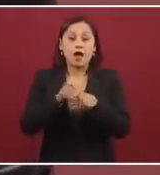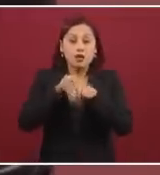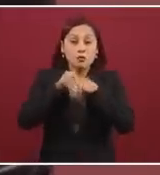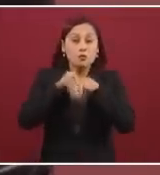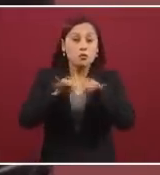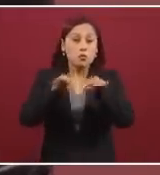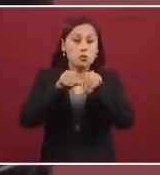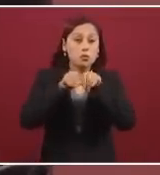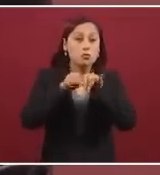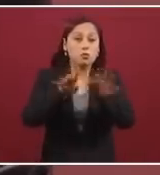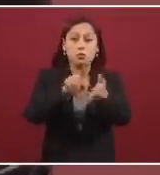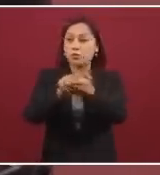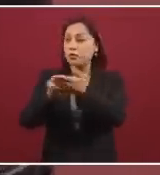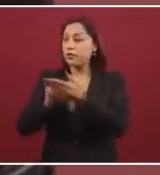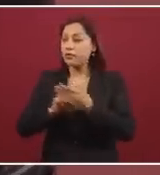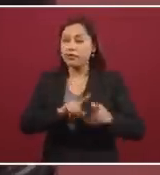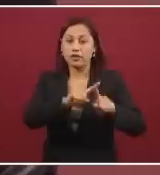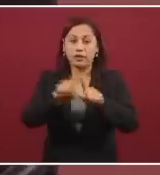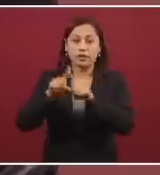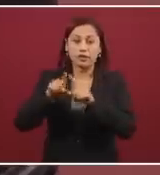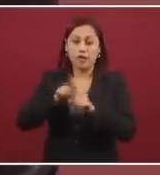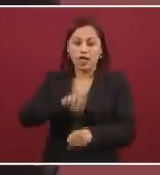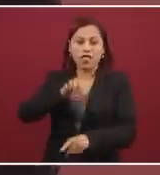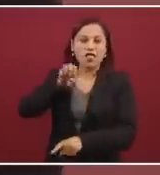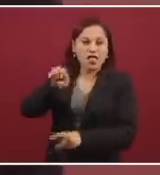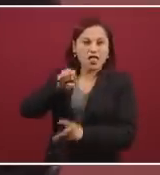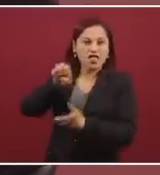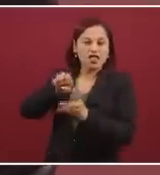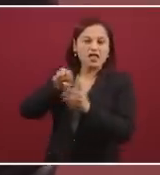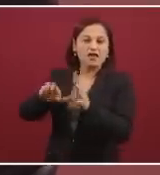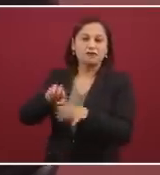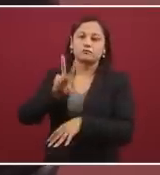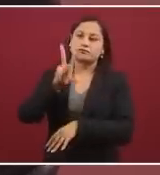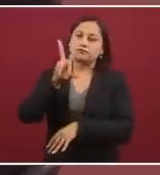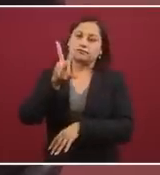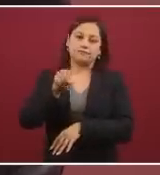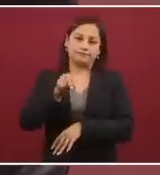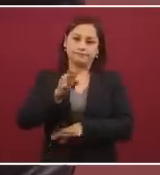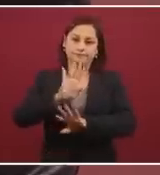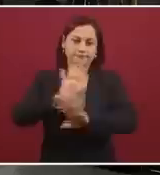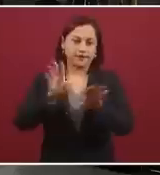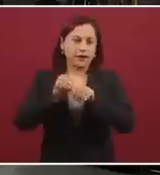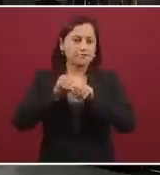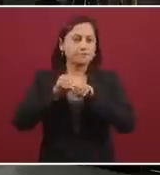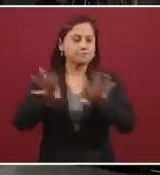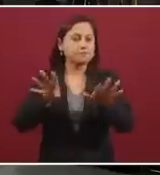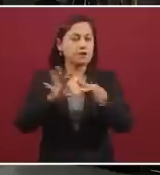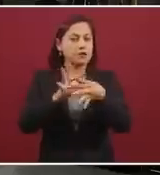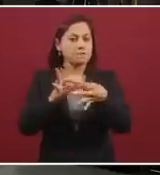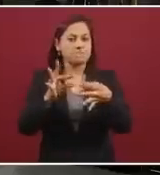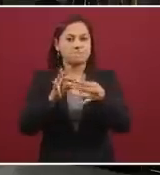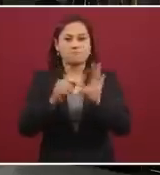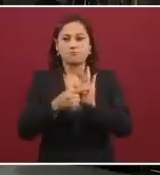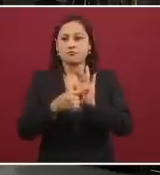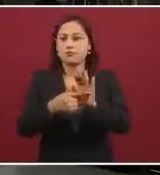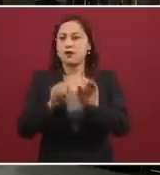de mentiras que se presentan pero bueno es